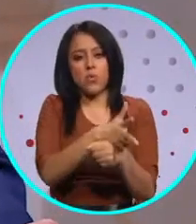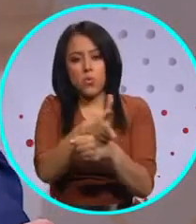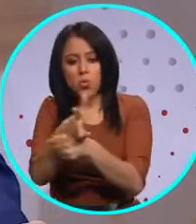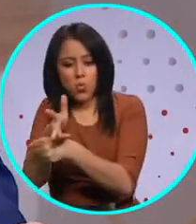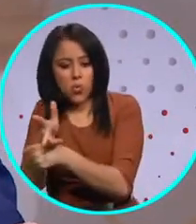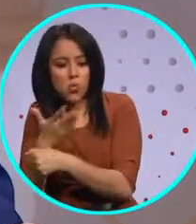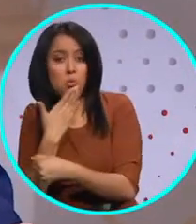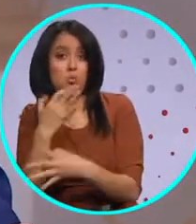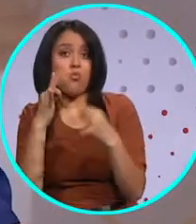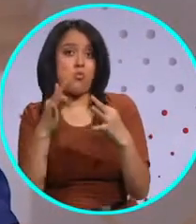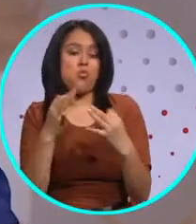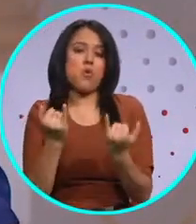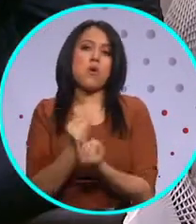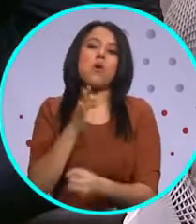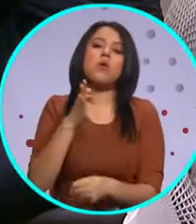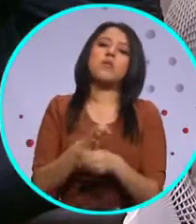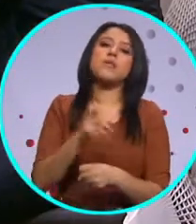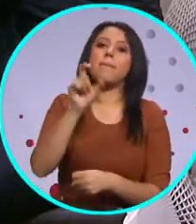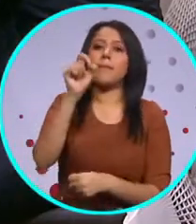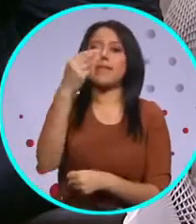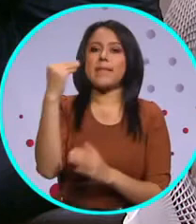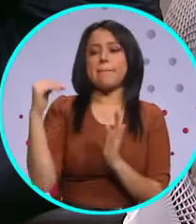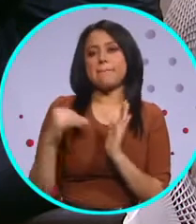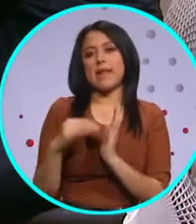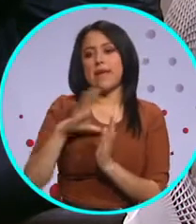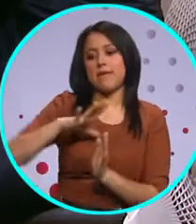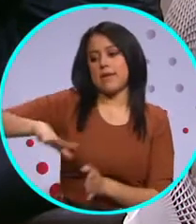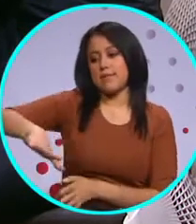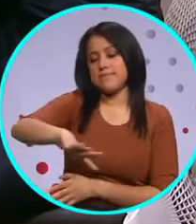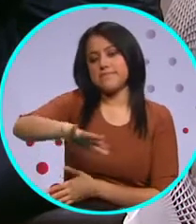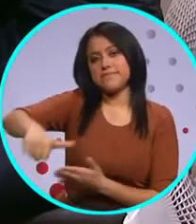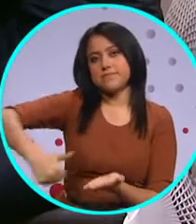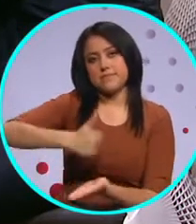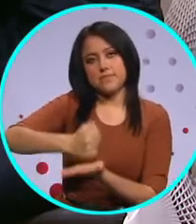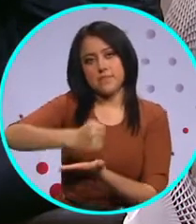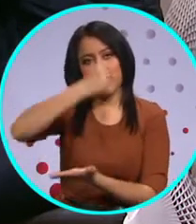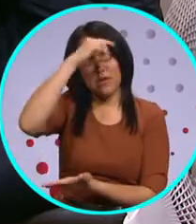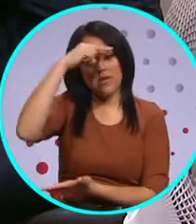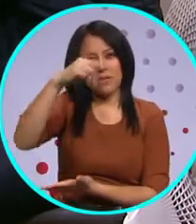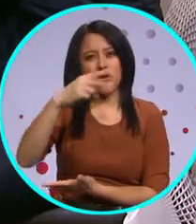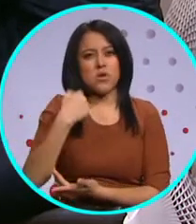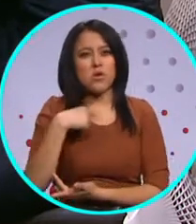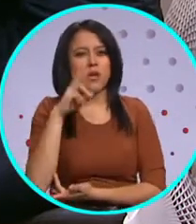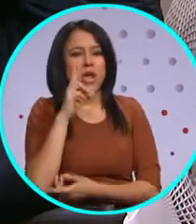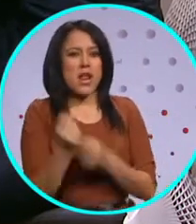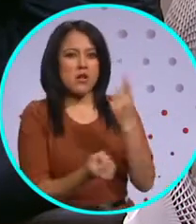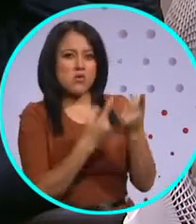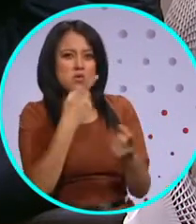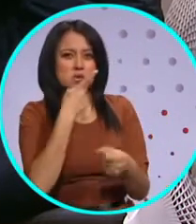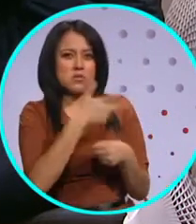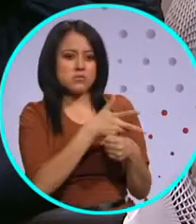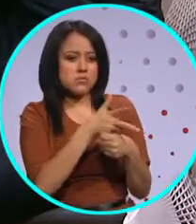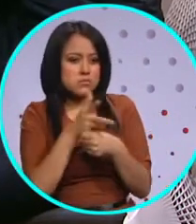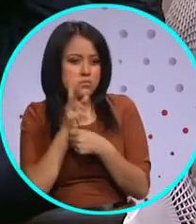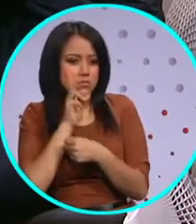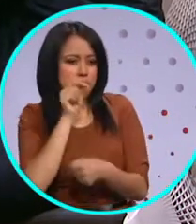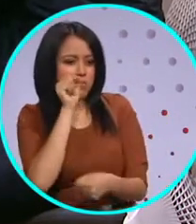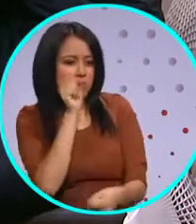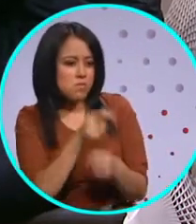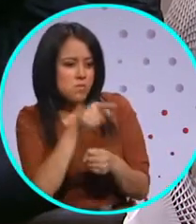cámaras tremendamente hoy más de 20 me impresiona cuando de repente alguien de los encargados de las cámaras detecta a un